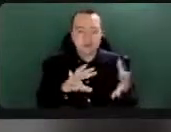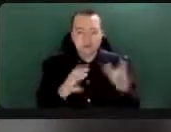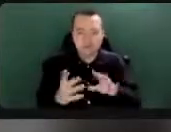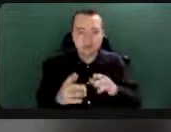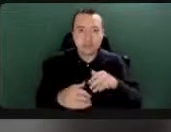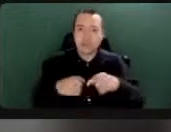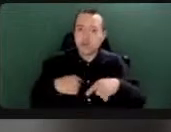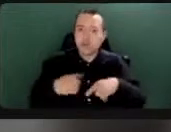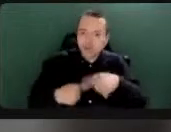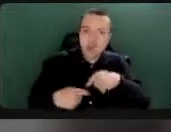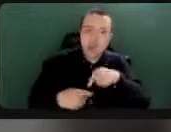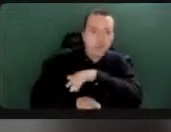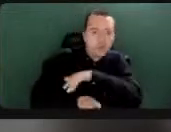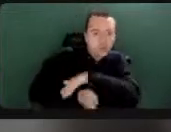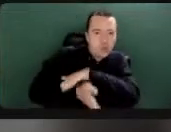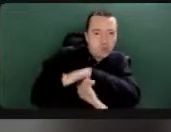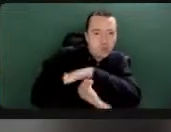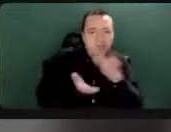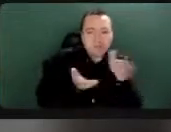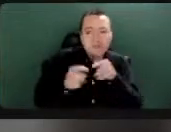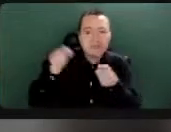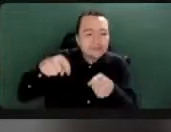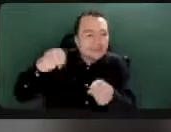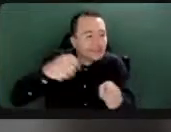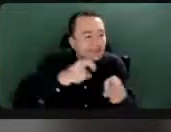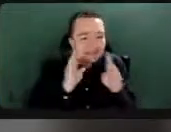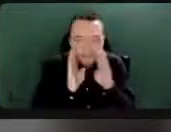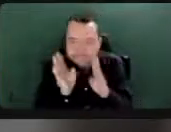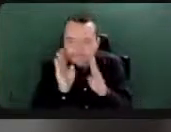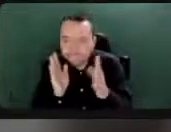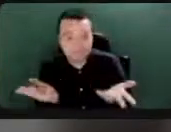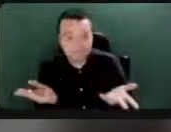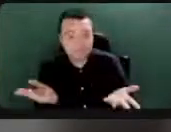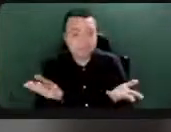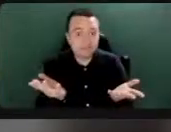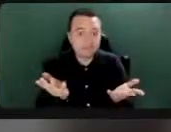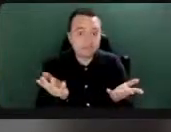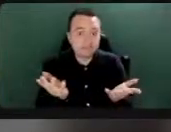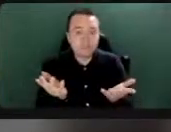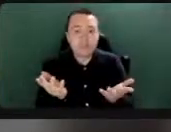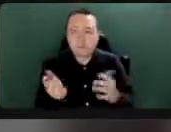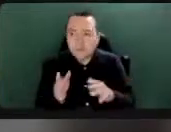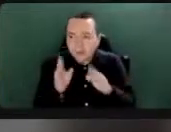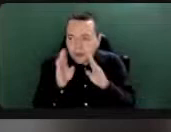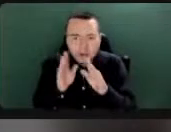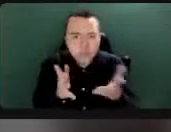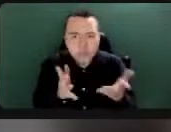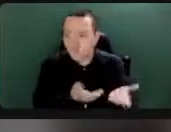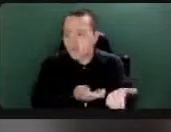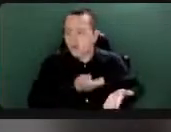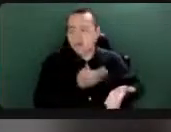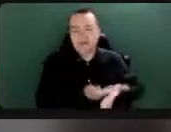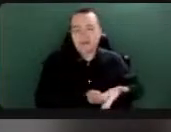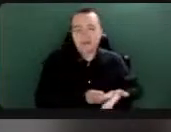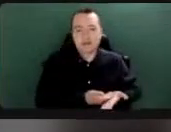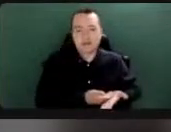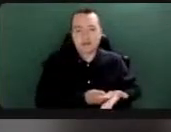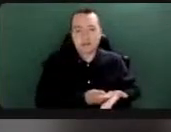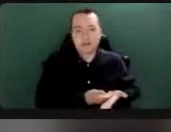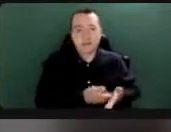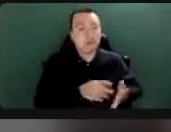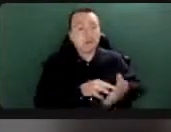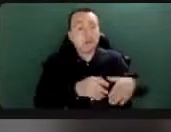ver qué es lo que necesitan para responder a ello desde la evidencia. Que esta colección no está sucediendo en el vacío,